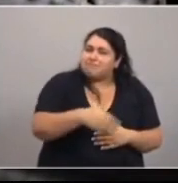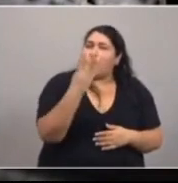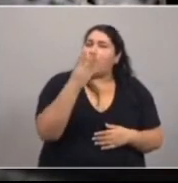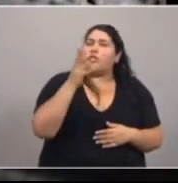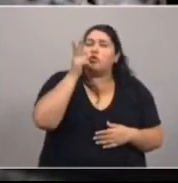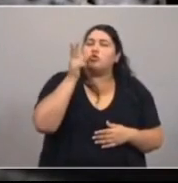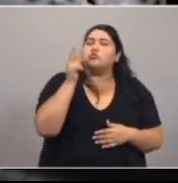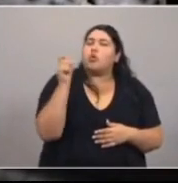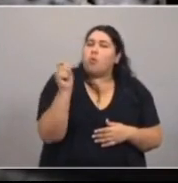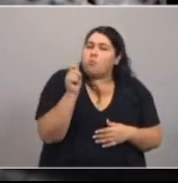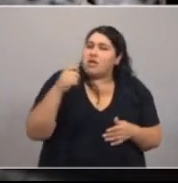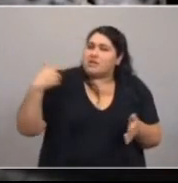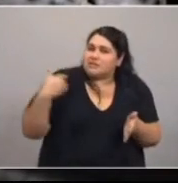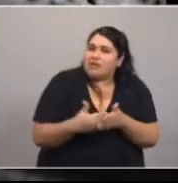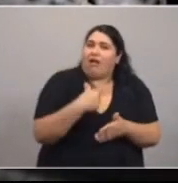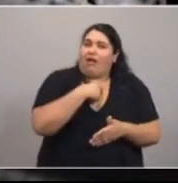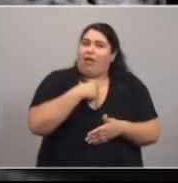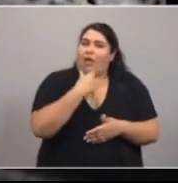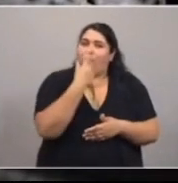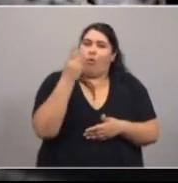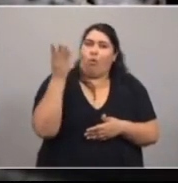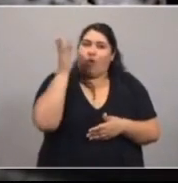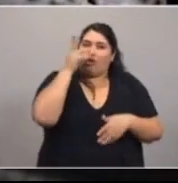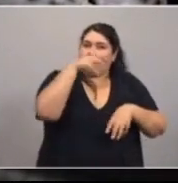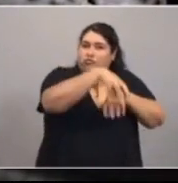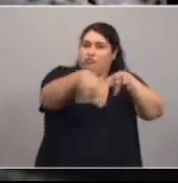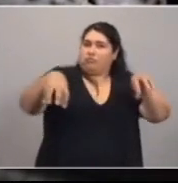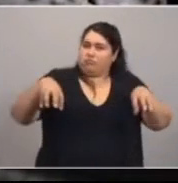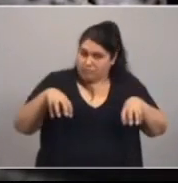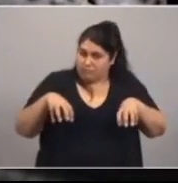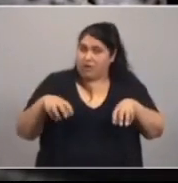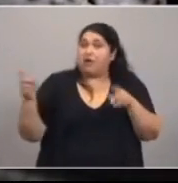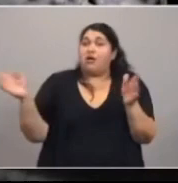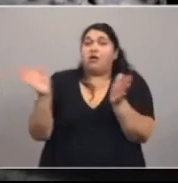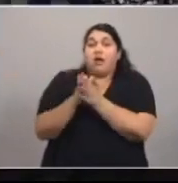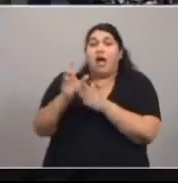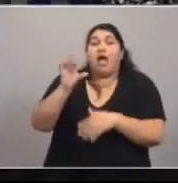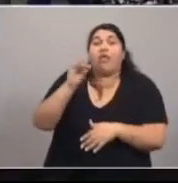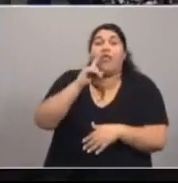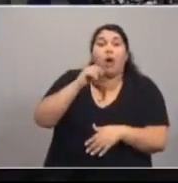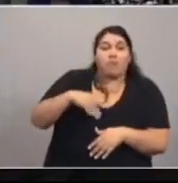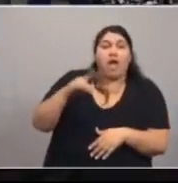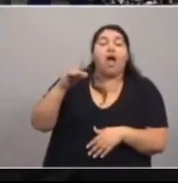Axel, con la de Damián y la de Camilo, acabas de inaugurar la 49 y la 50. Así que